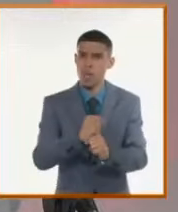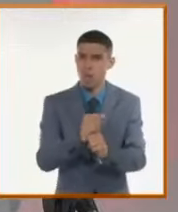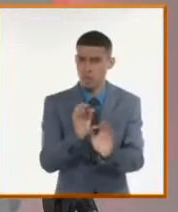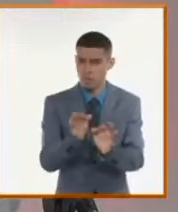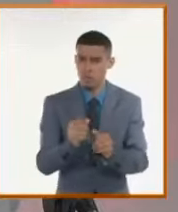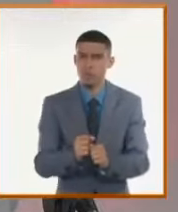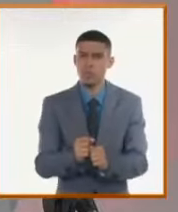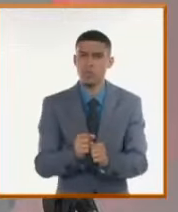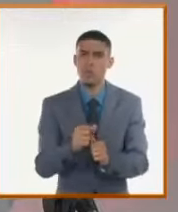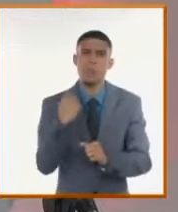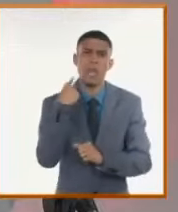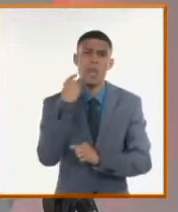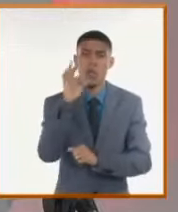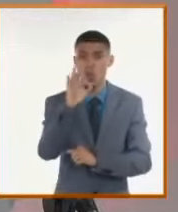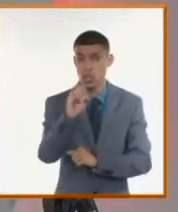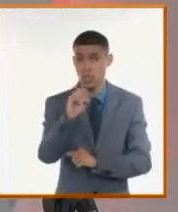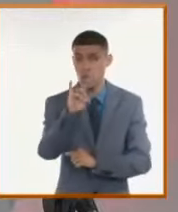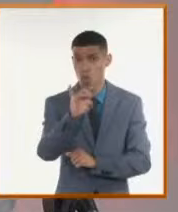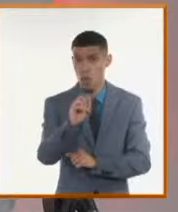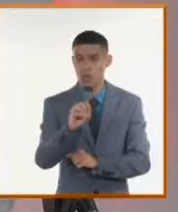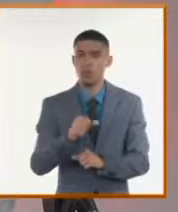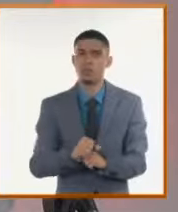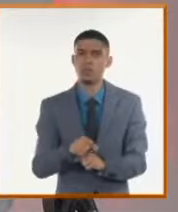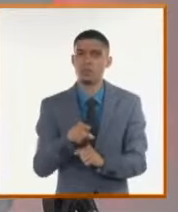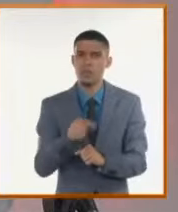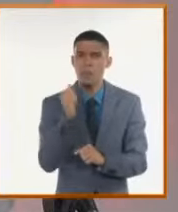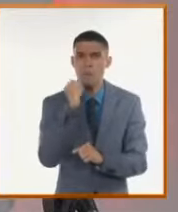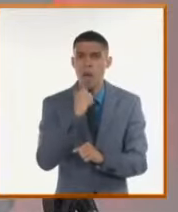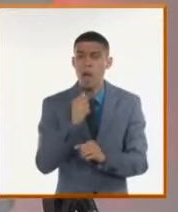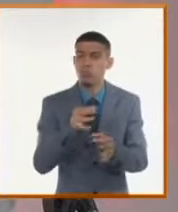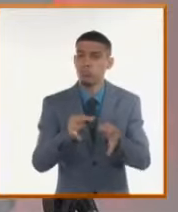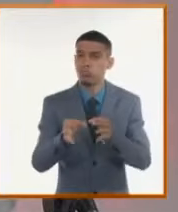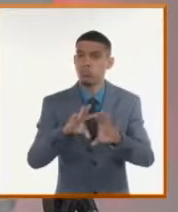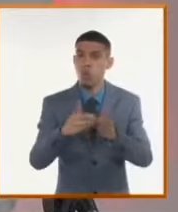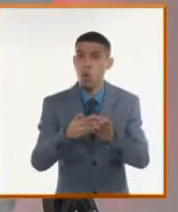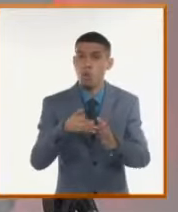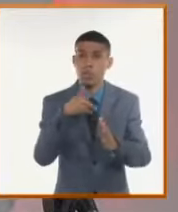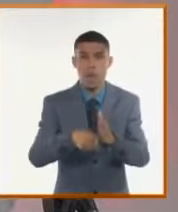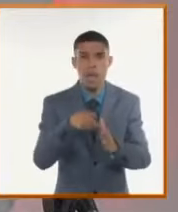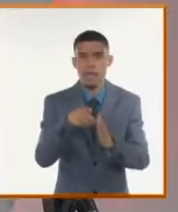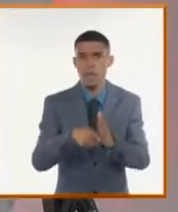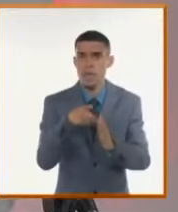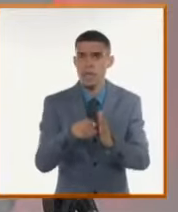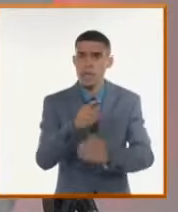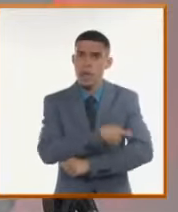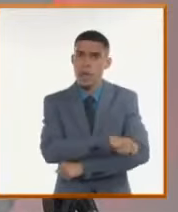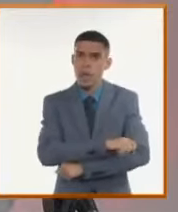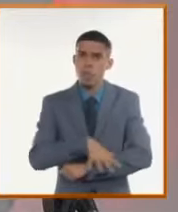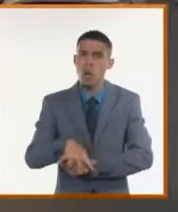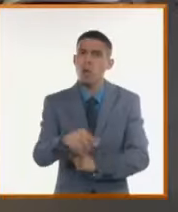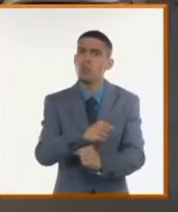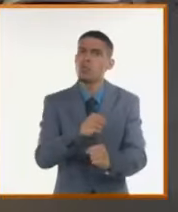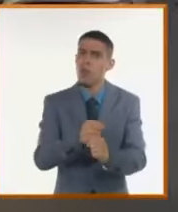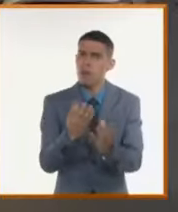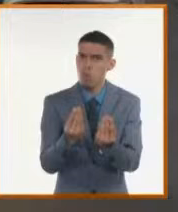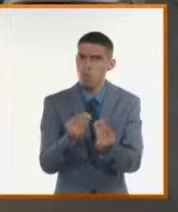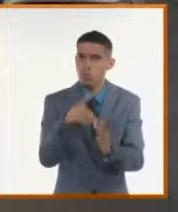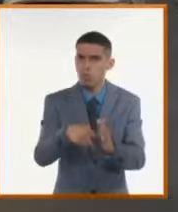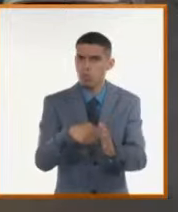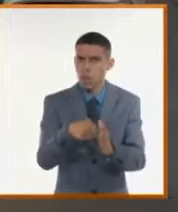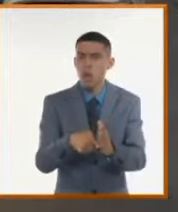90 80 y 90 que que era cuando más ag tenía el tráfico ferroviario incluso aquellos años la capacidad de vía